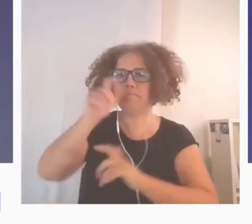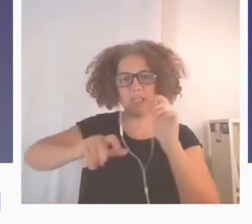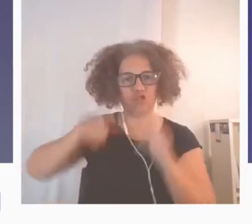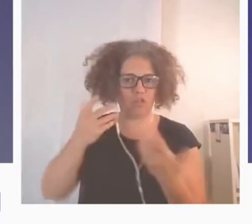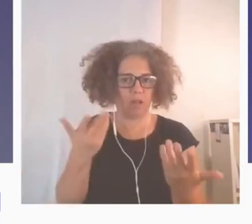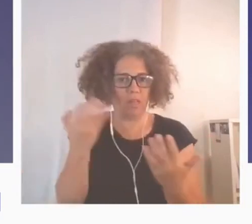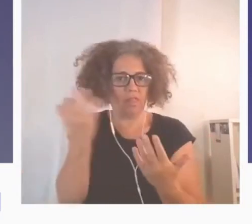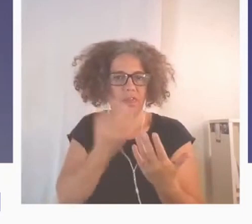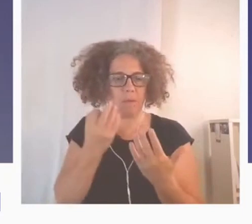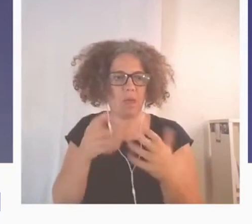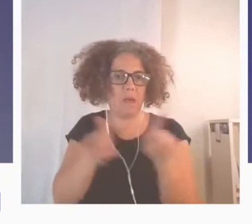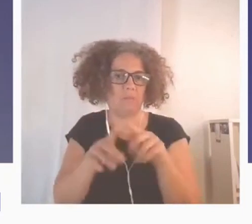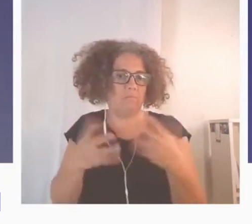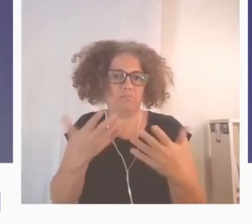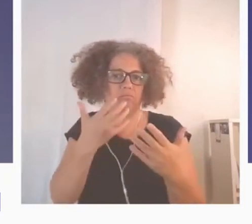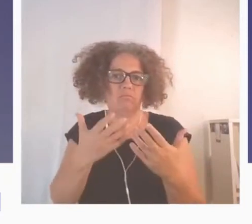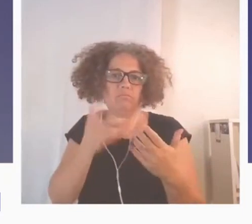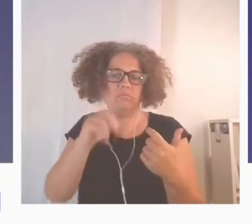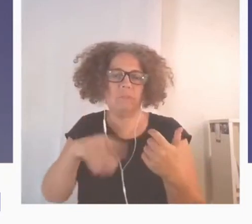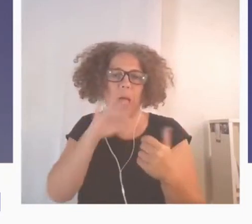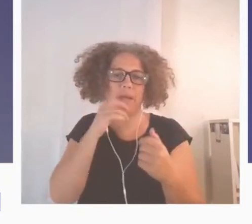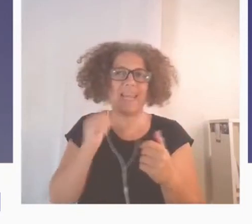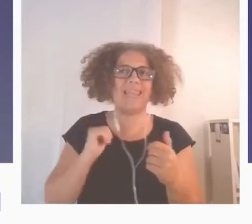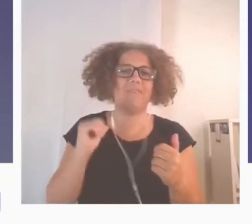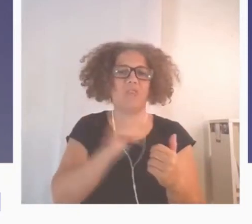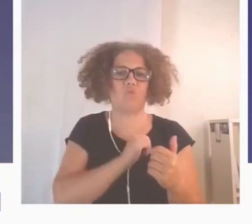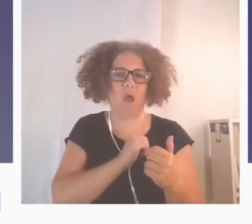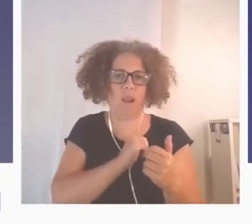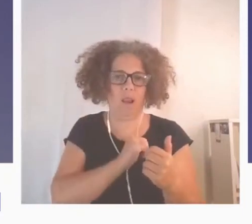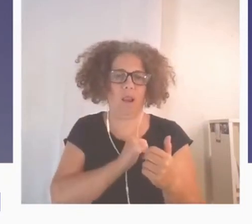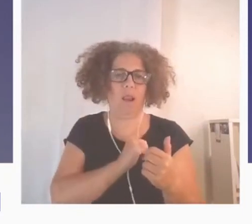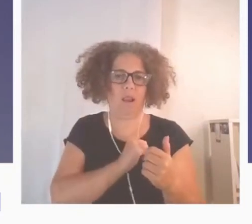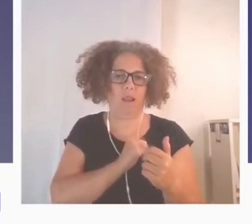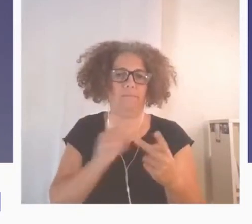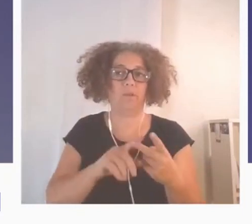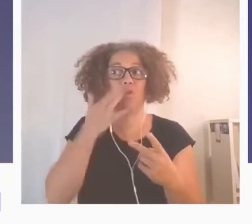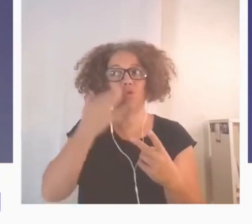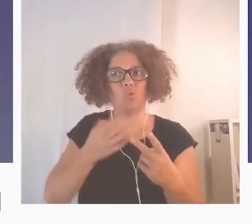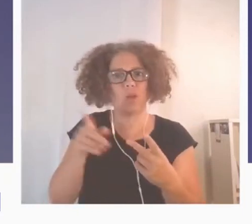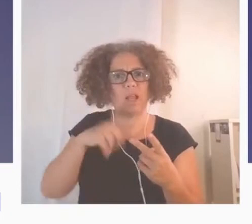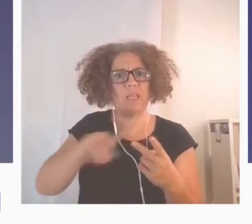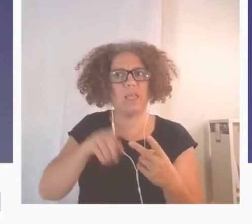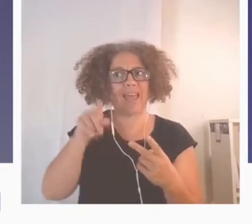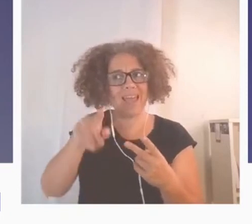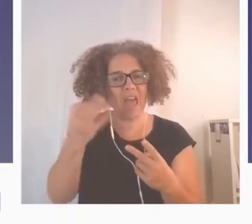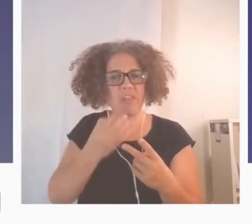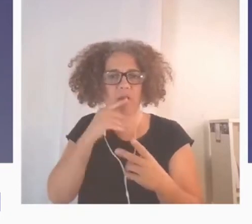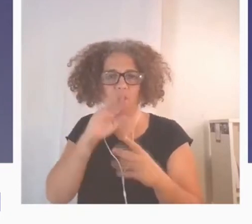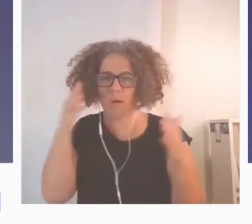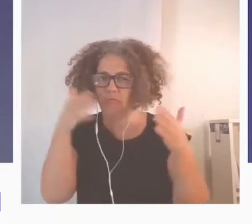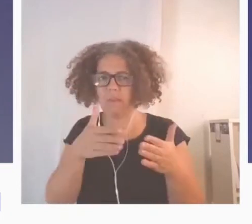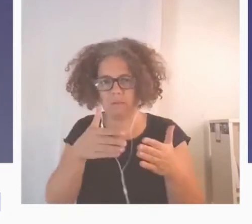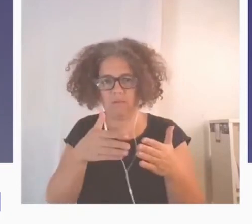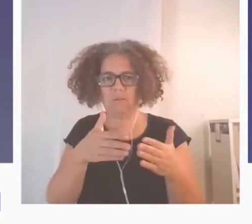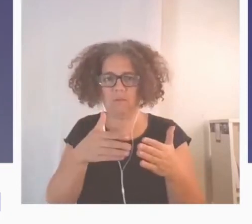además poner a las personas de manera individual, cada una con su realidad. Ellas tienen que ser el centro de todo lo que